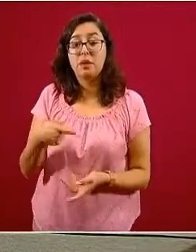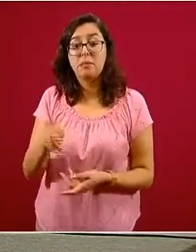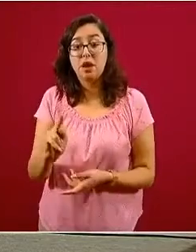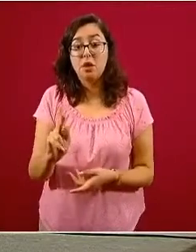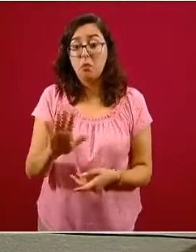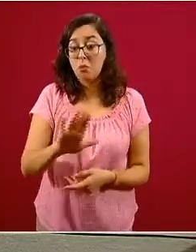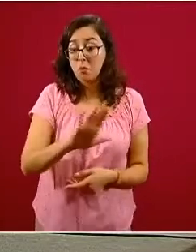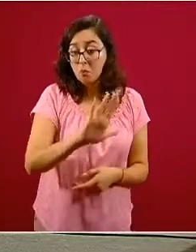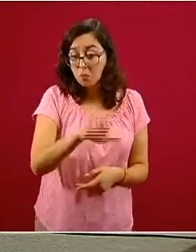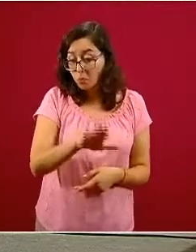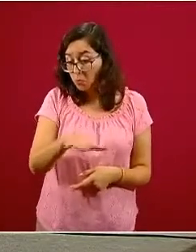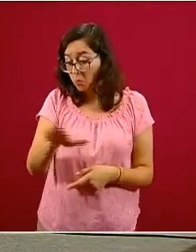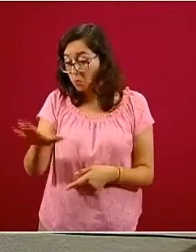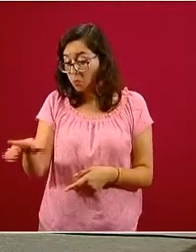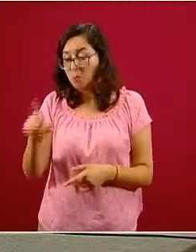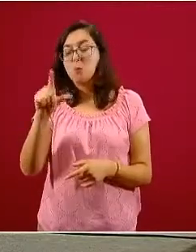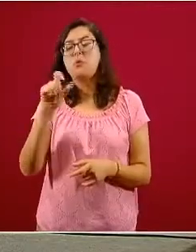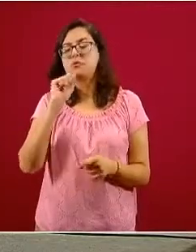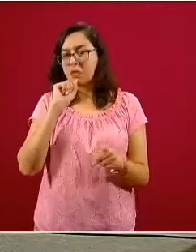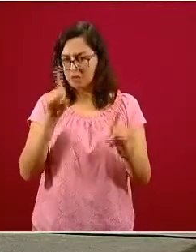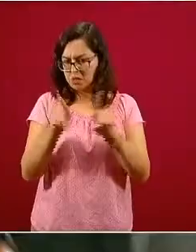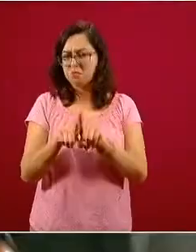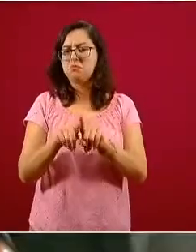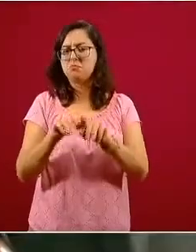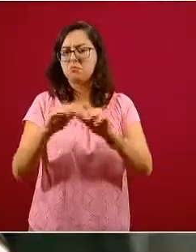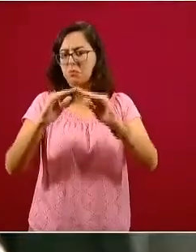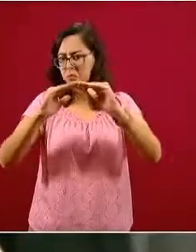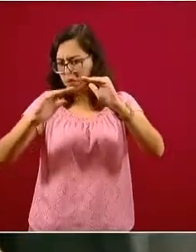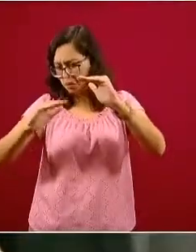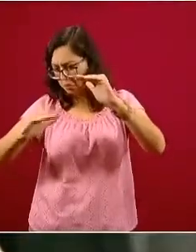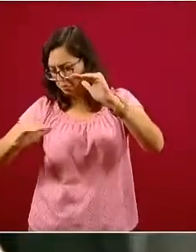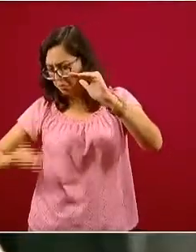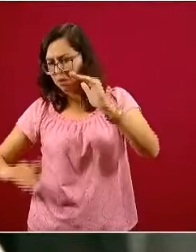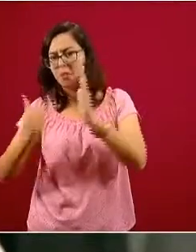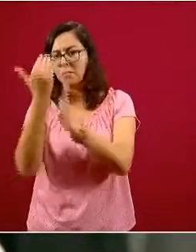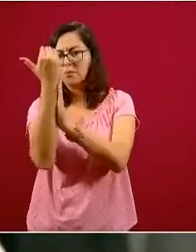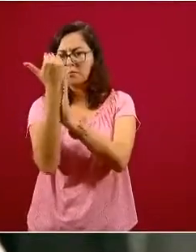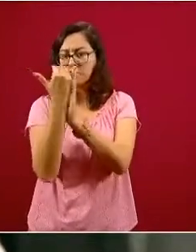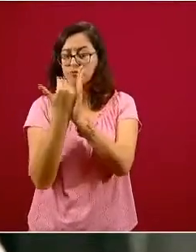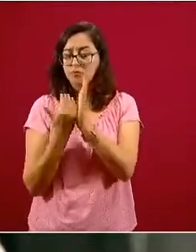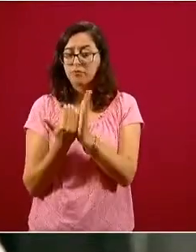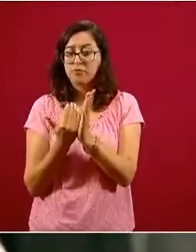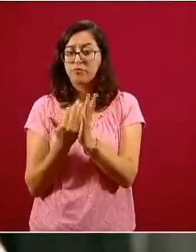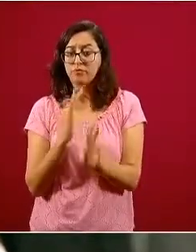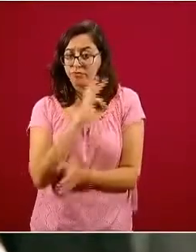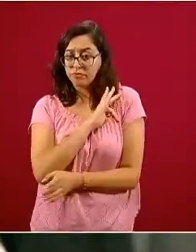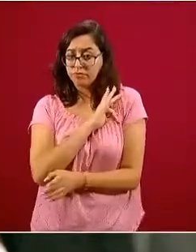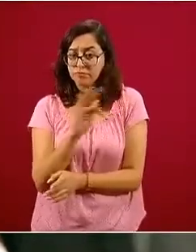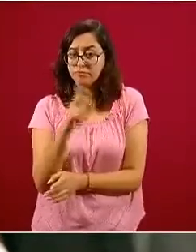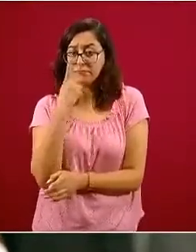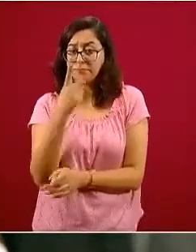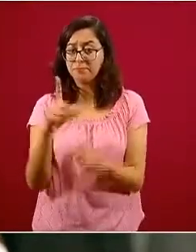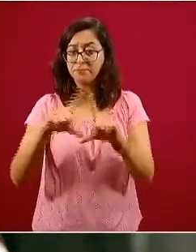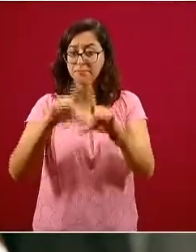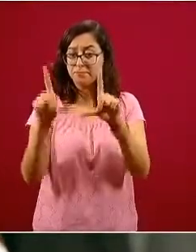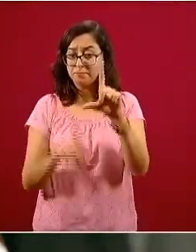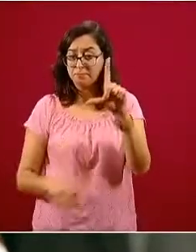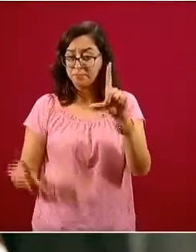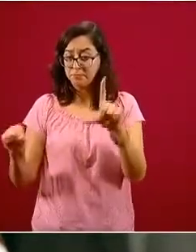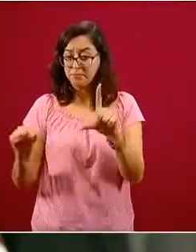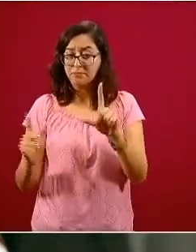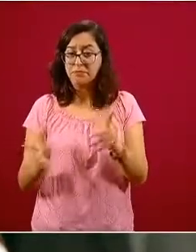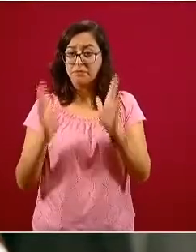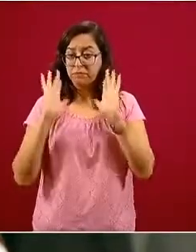de funciones igual va a la baja. ¿Se puede decir al día de hoy que México ya alcanzó el